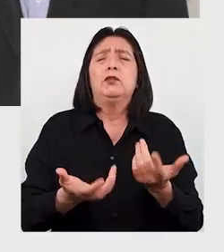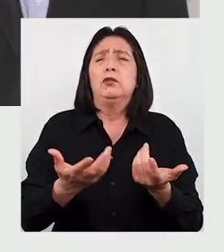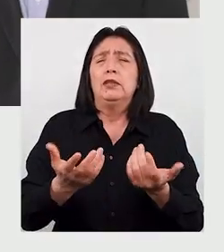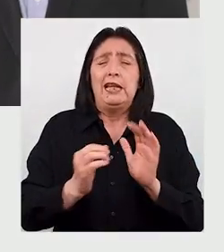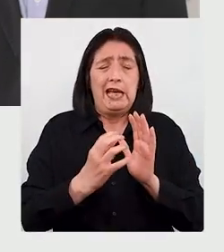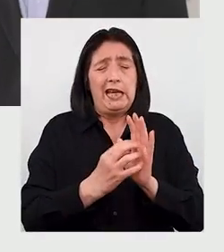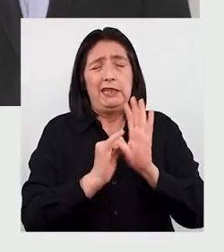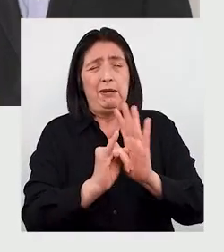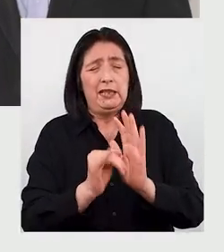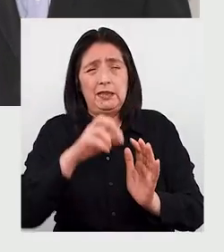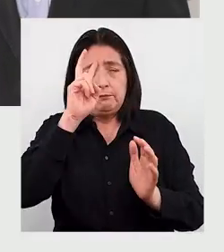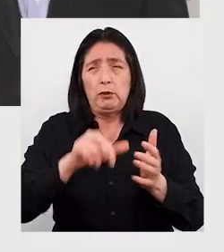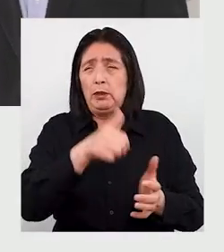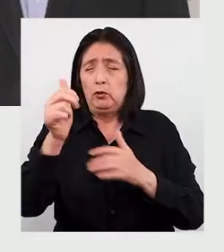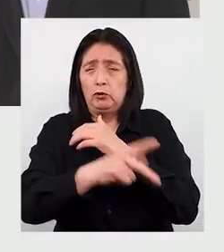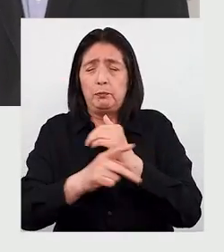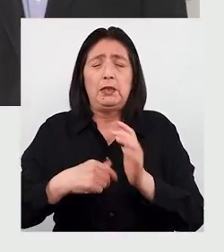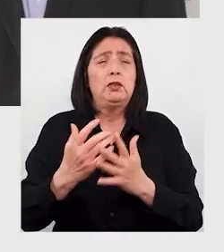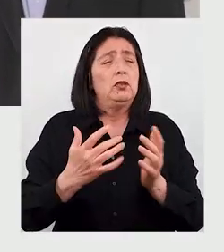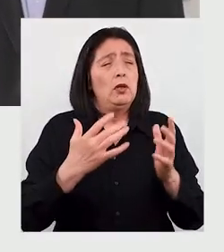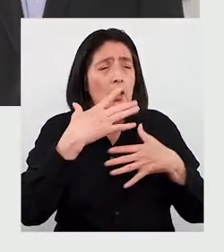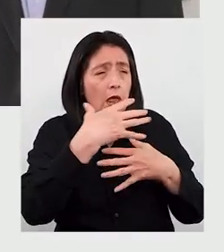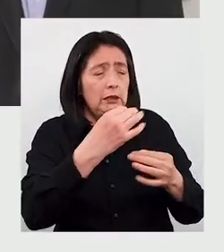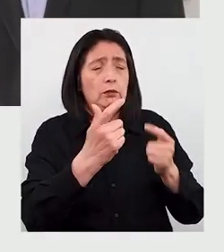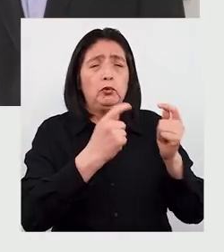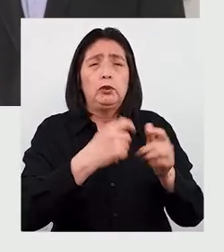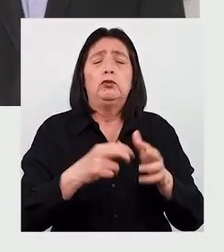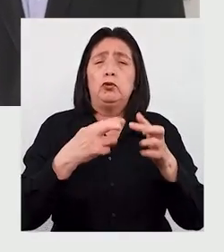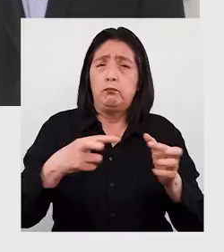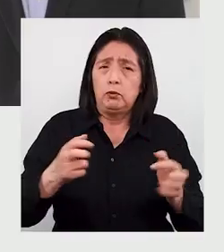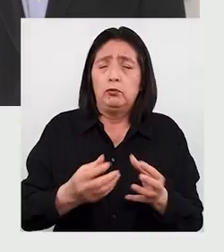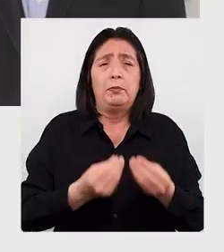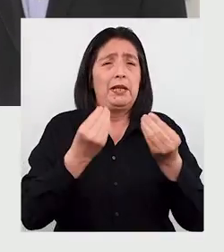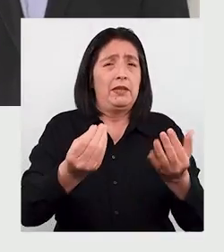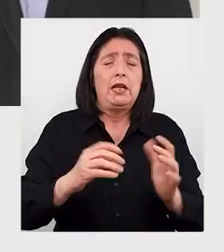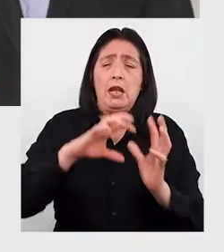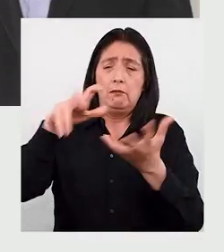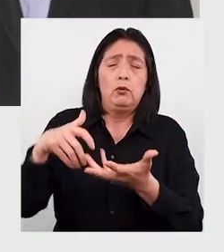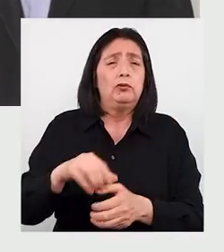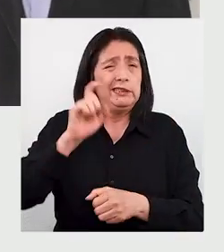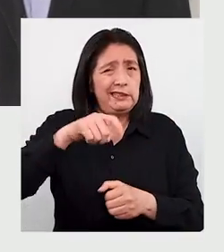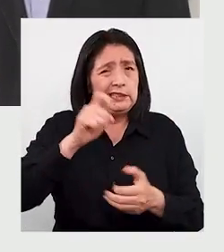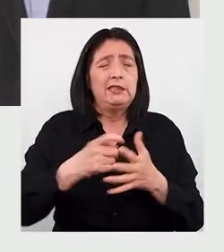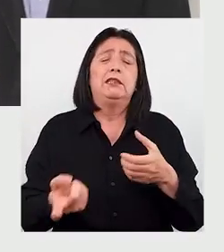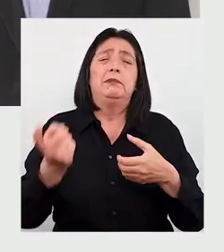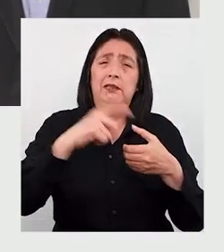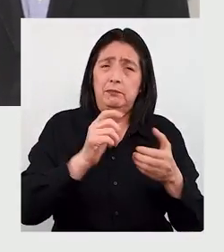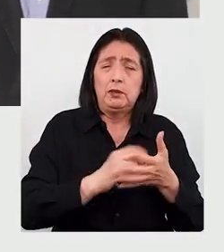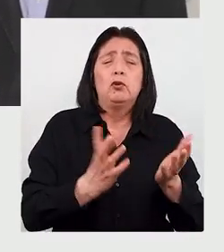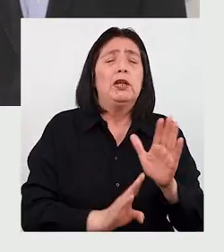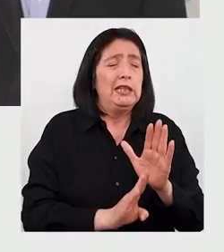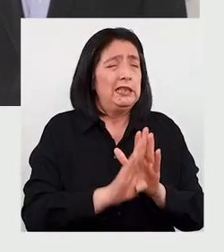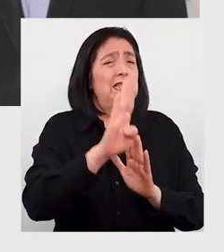internacionalización de la imagen del Perú, sus atractivos turísticos y los productos y servicios que tiene para ofrecer al mundo, necesita estar involucrado con